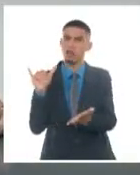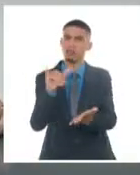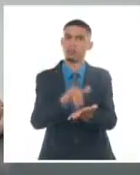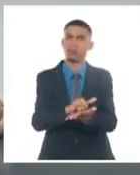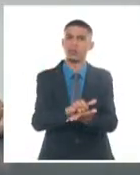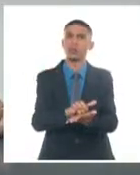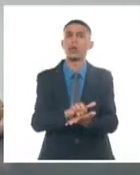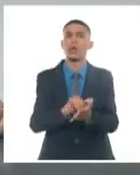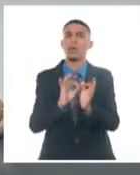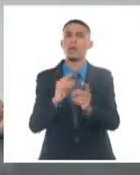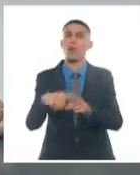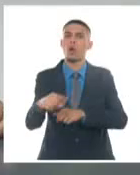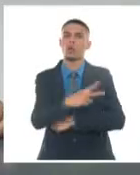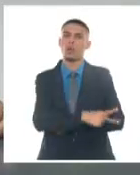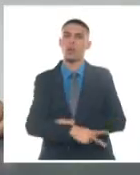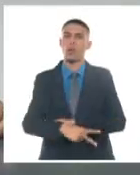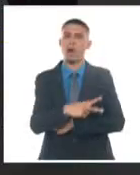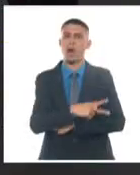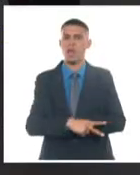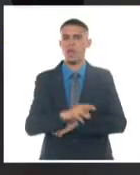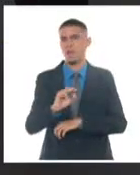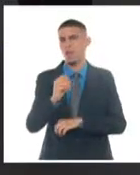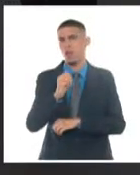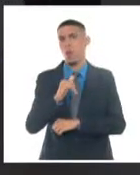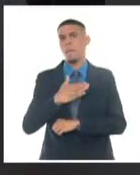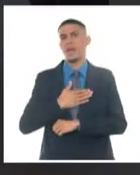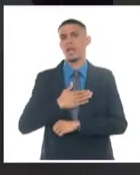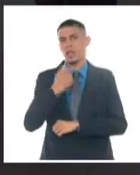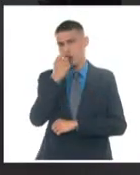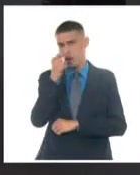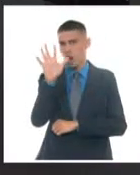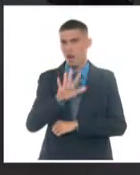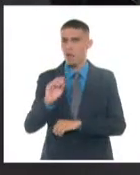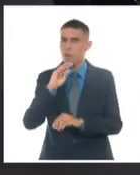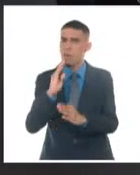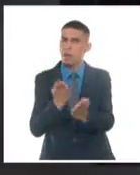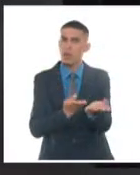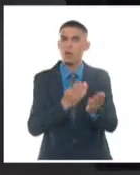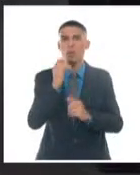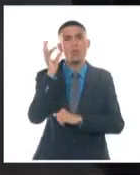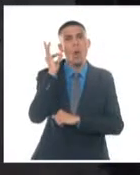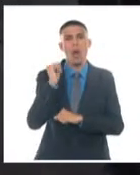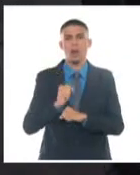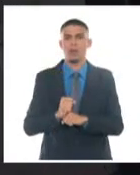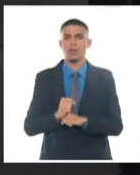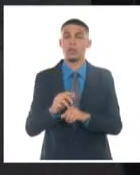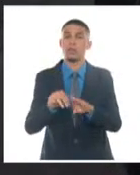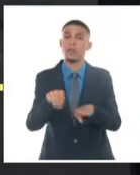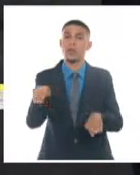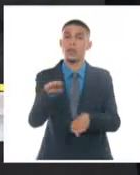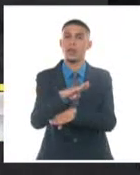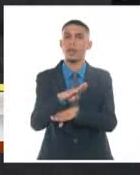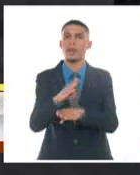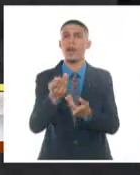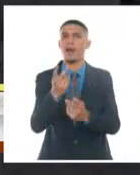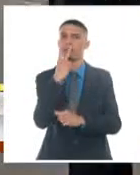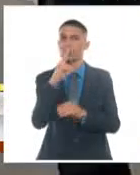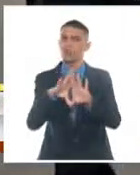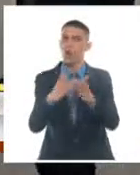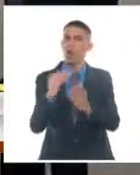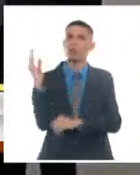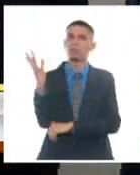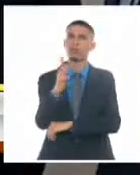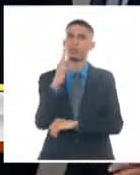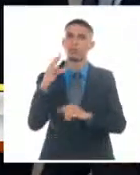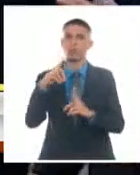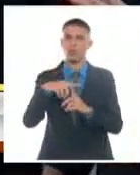Nyerere de Dar es Salaam en Tanzania. Lo recibió la honorable Ángela Yasmín Kairuki, ministra de Recursos Naturales y Turismo de esa